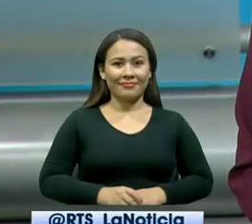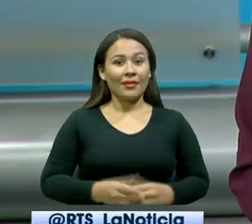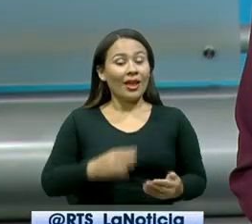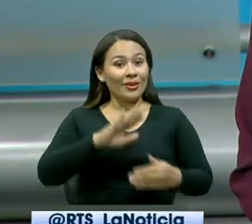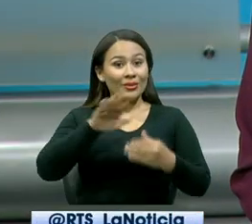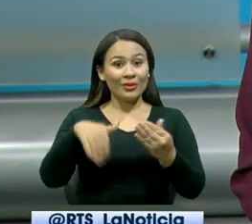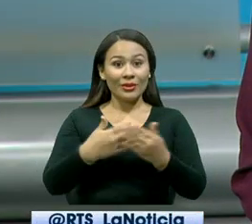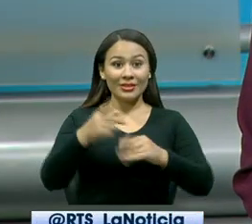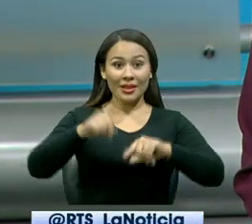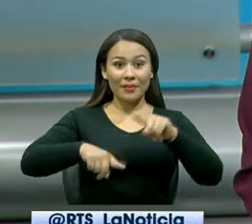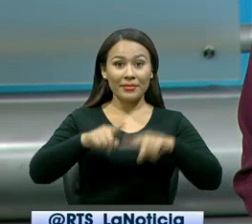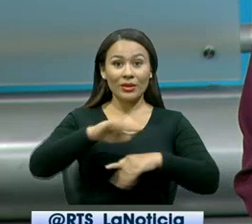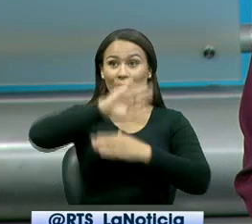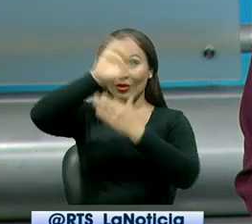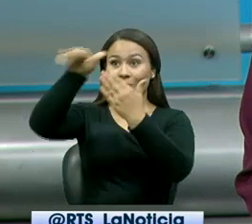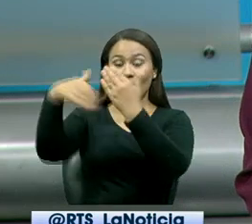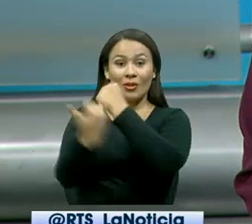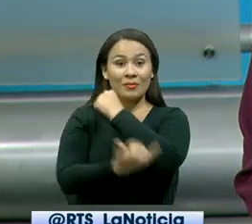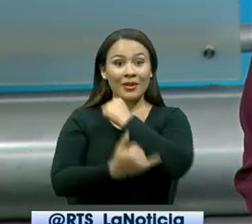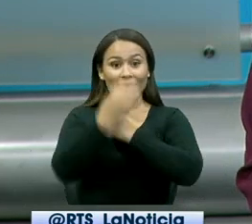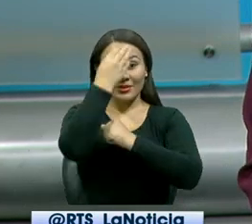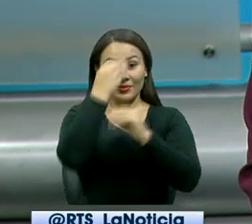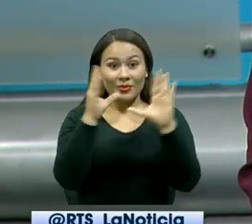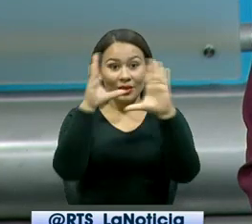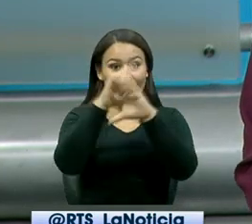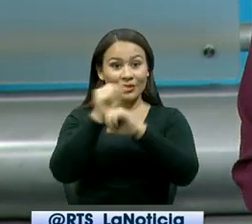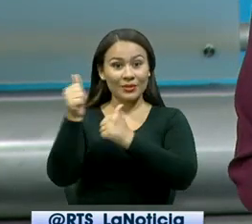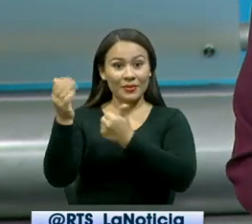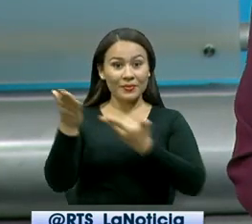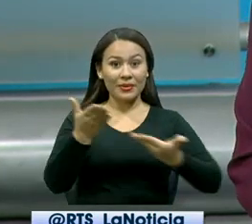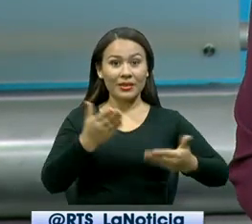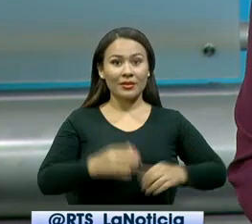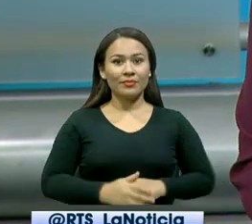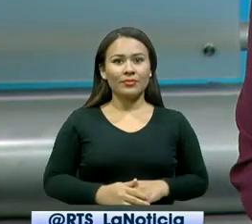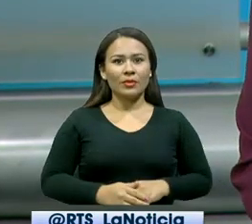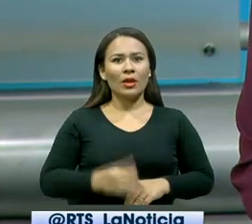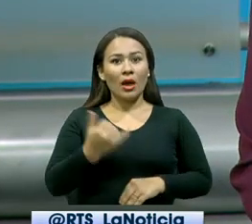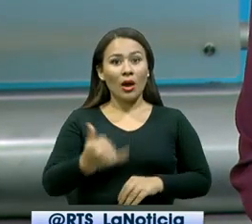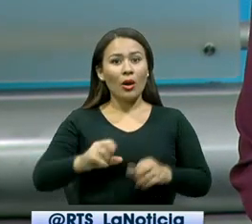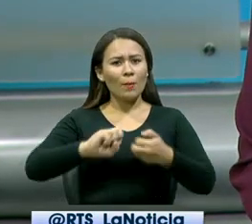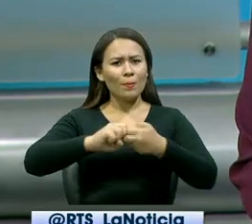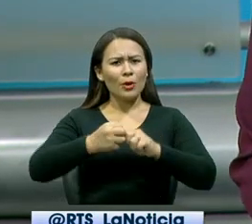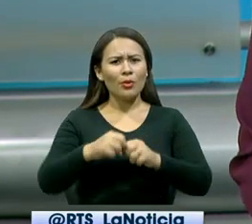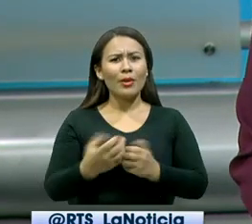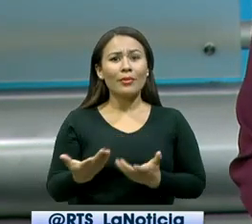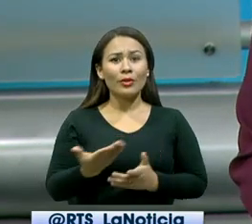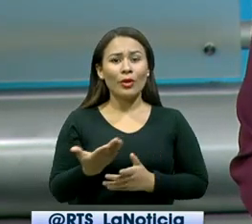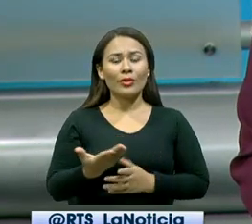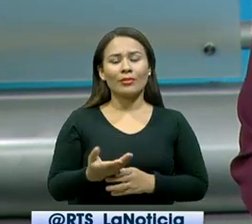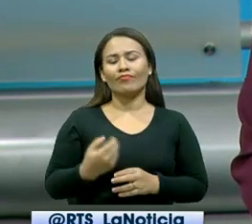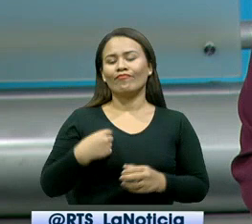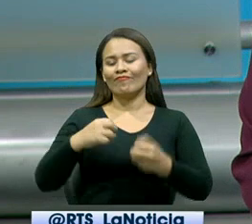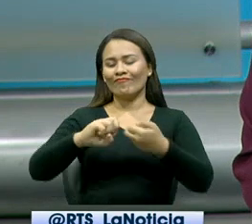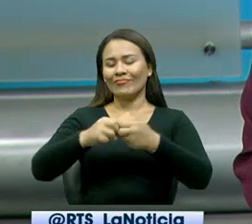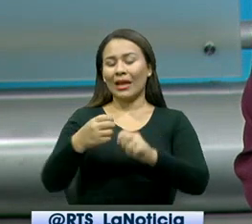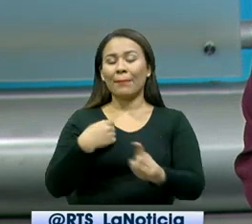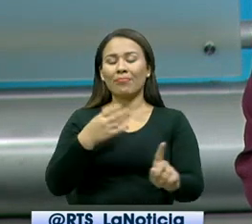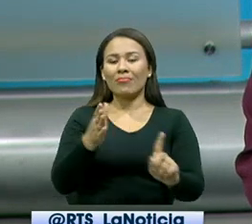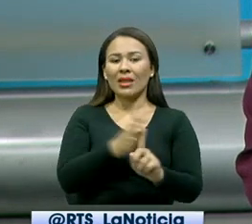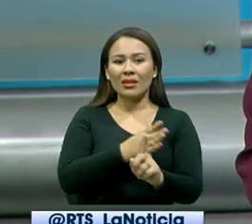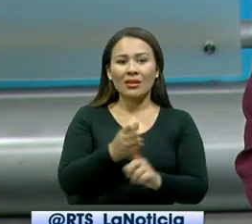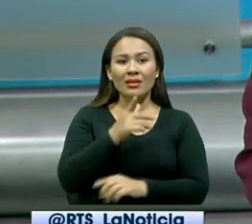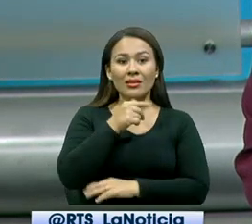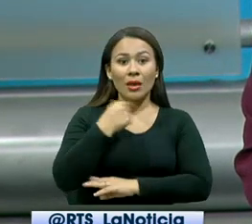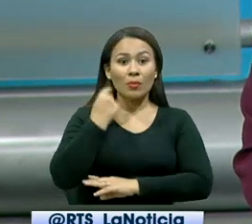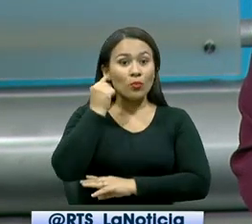Queridos televidentes de todo el país, buenas noches y bienvenidos. Nuevo caso de violencia de género. Una mujer de 26 años